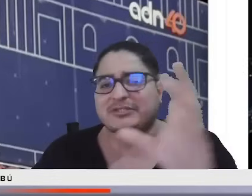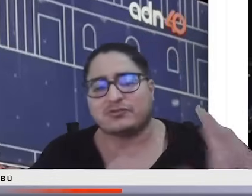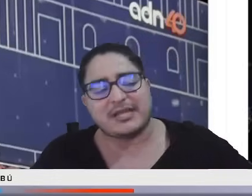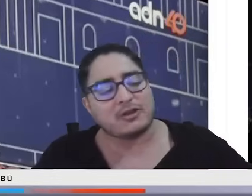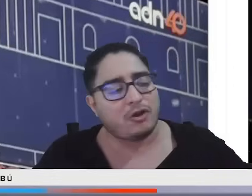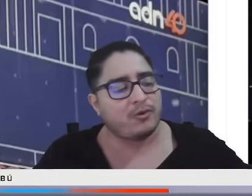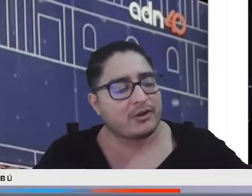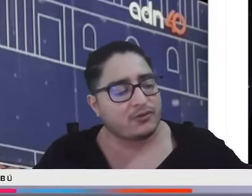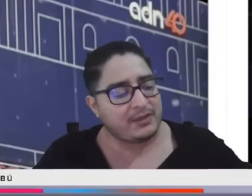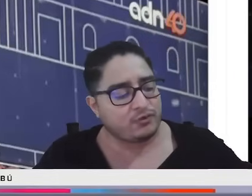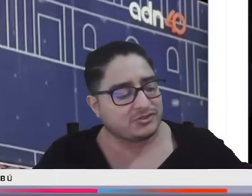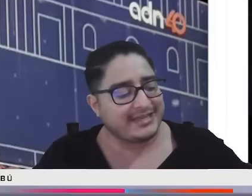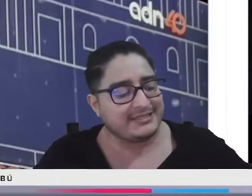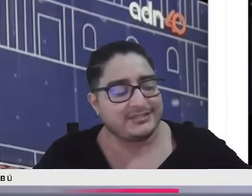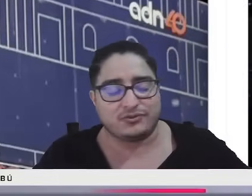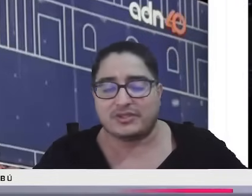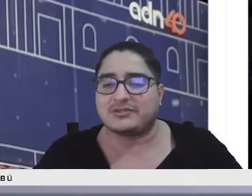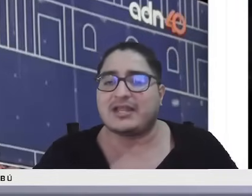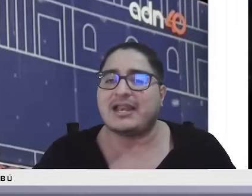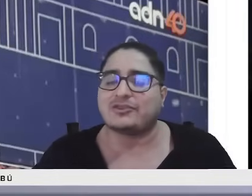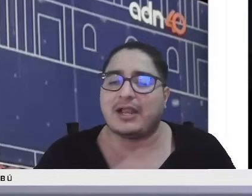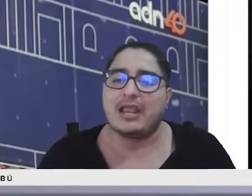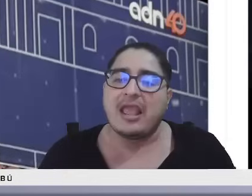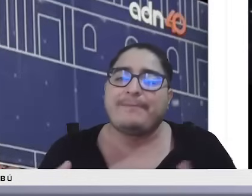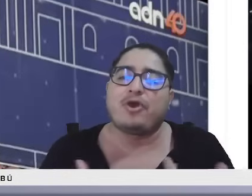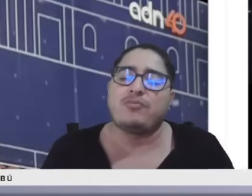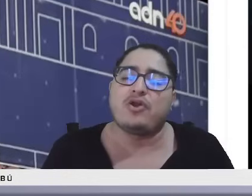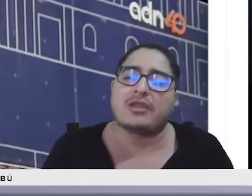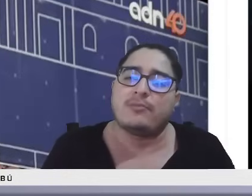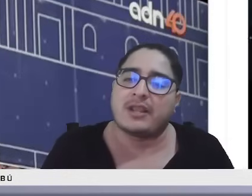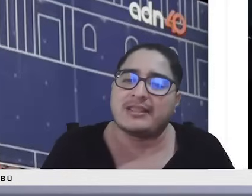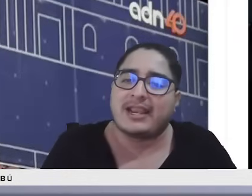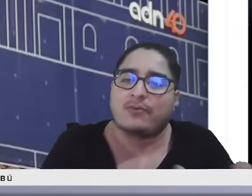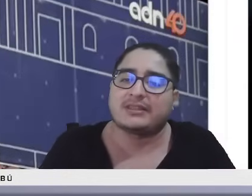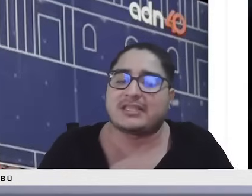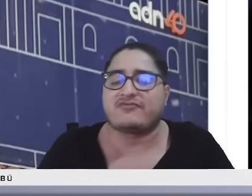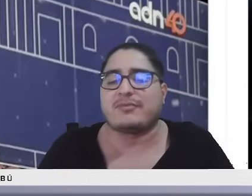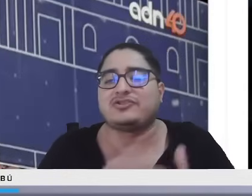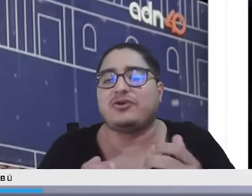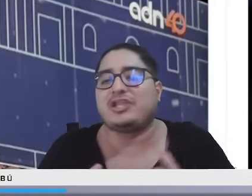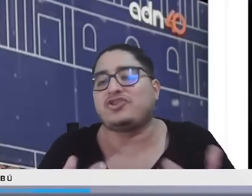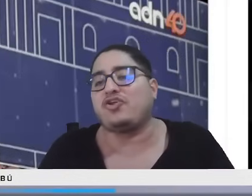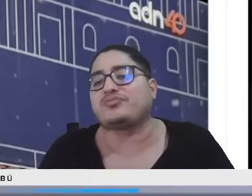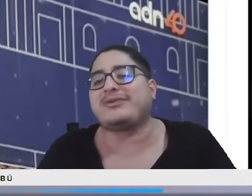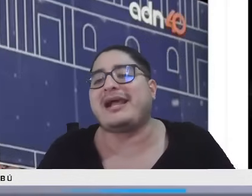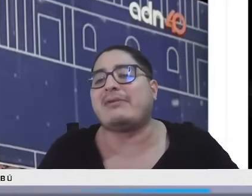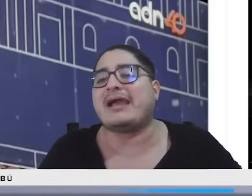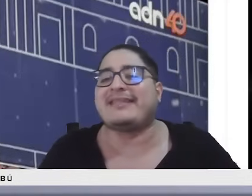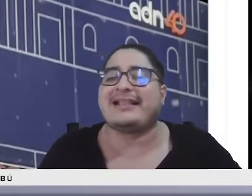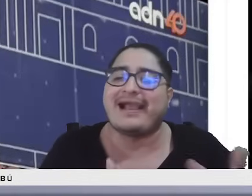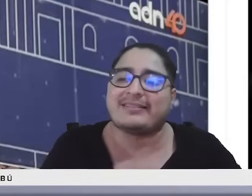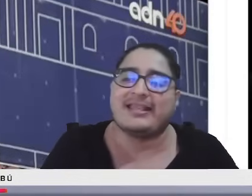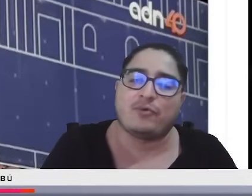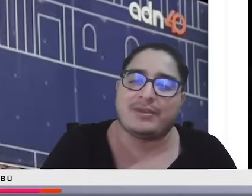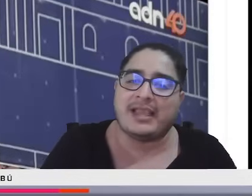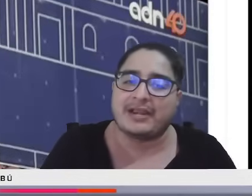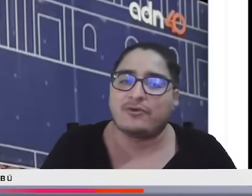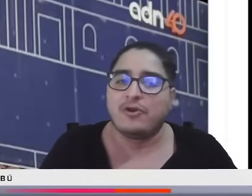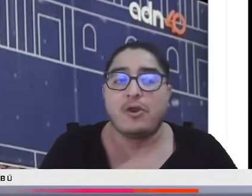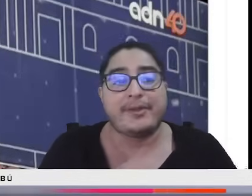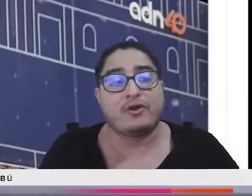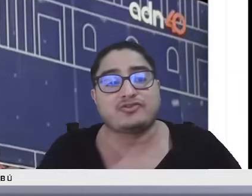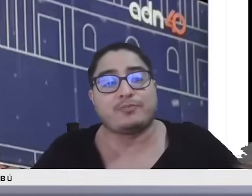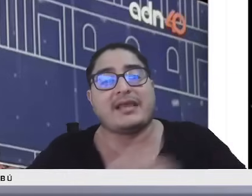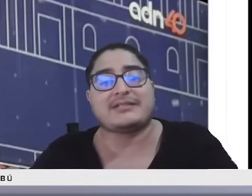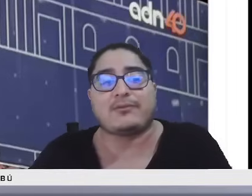hecho, vamos a escuchar cómo recordemos que el Instituto Nacional Electoral prohibió que Morena, la Cuarta Transformación y todos pudieran hablar del cártel